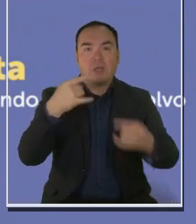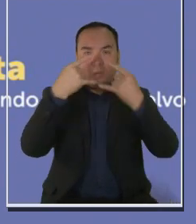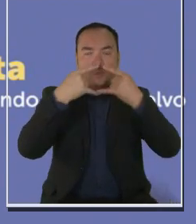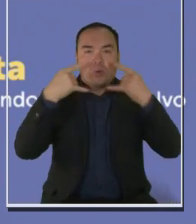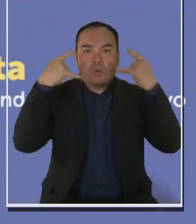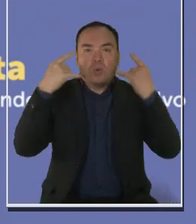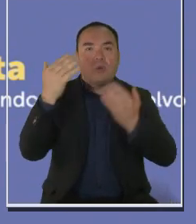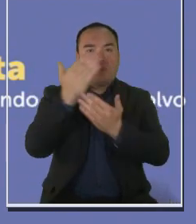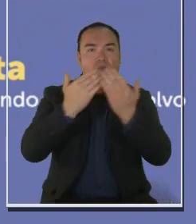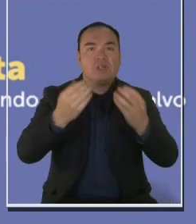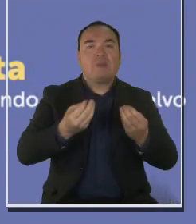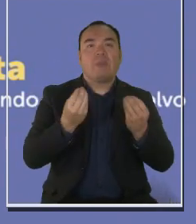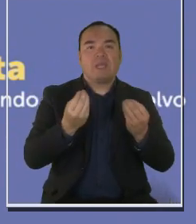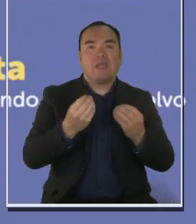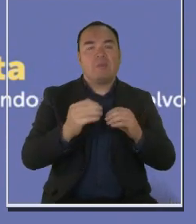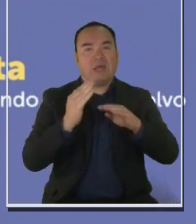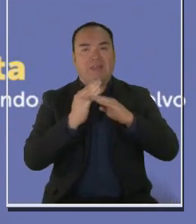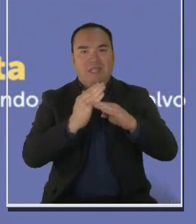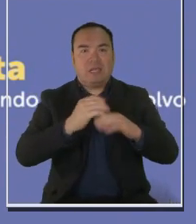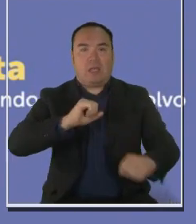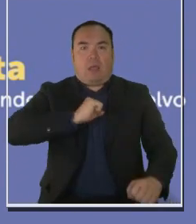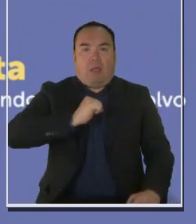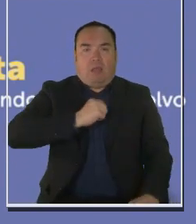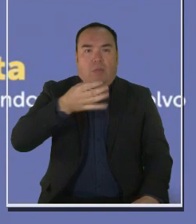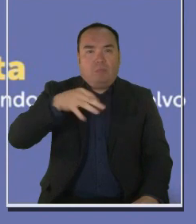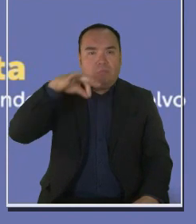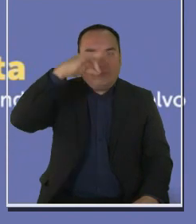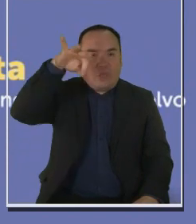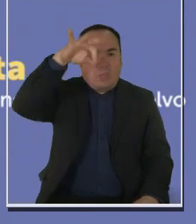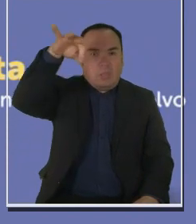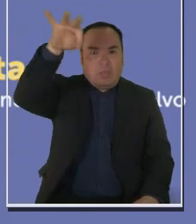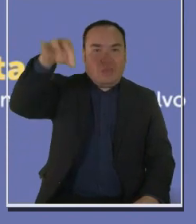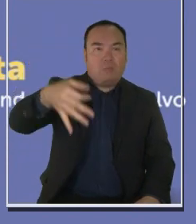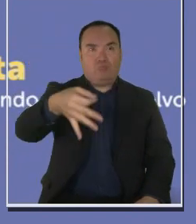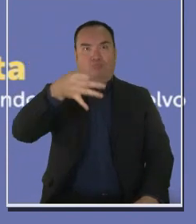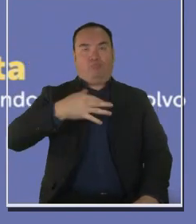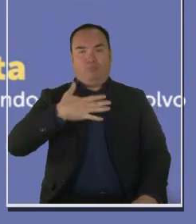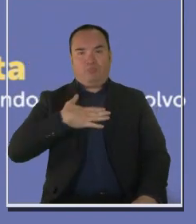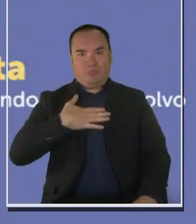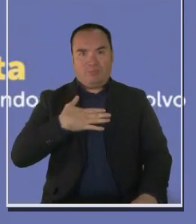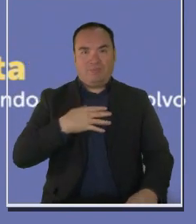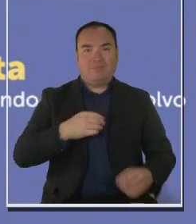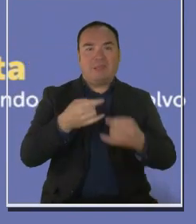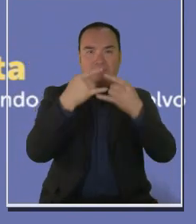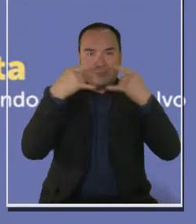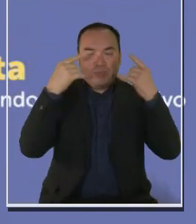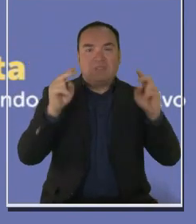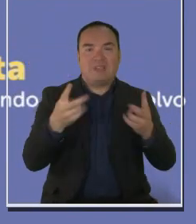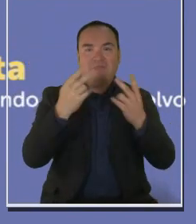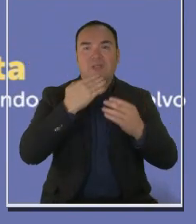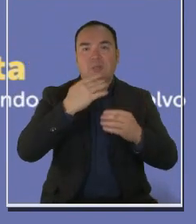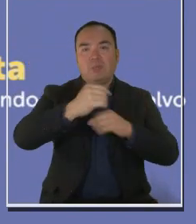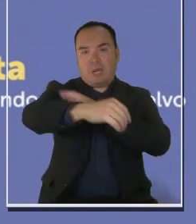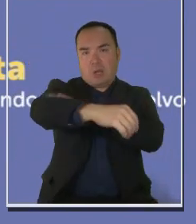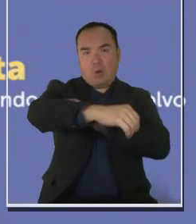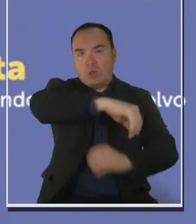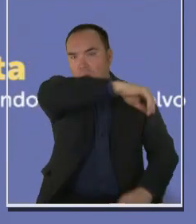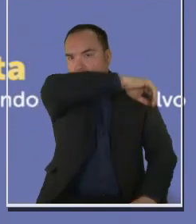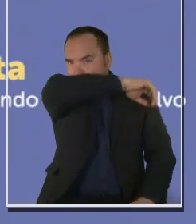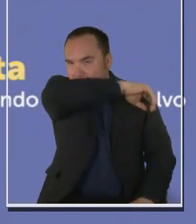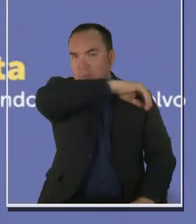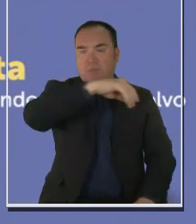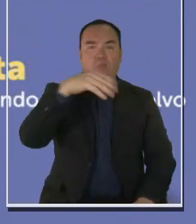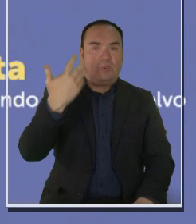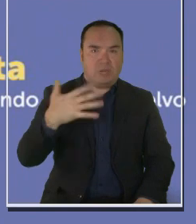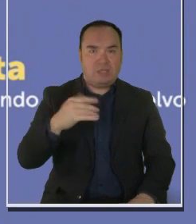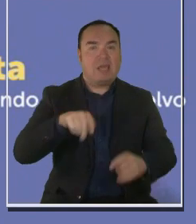se expelan y lleguen a una persona y pueda contagiarla. Cubrírselo con la parte interna del codo va a ser fundamental.